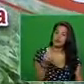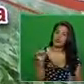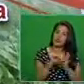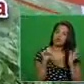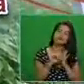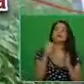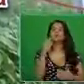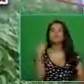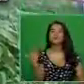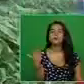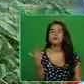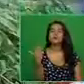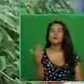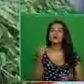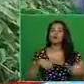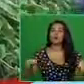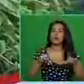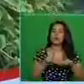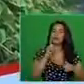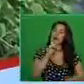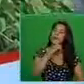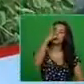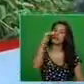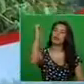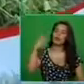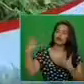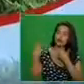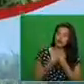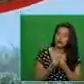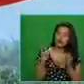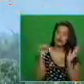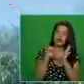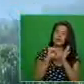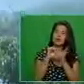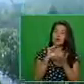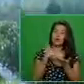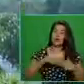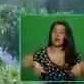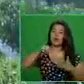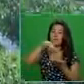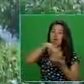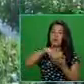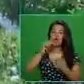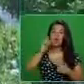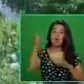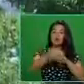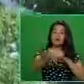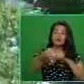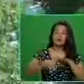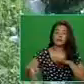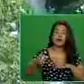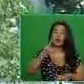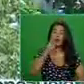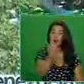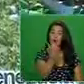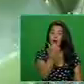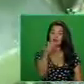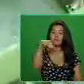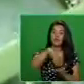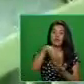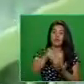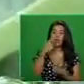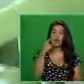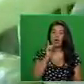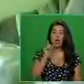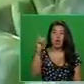la base agroproductiva urbana Dios con Nosotros, ubicada en Ciudad Miranda, en el municipio Cristóbal Rojas del estado Miranda,